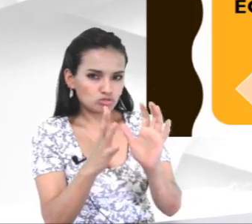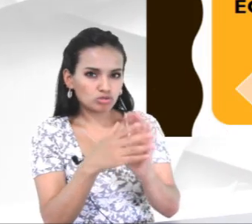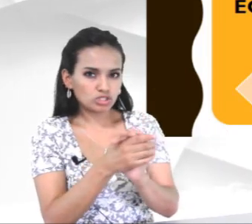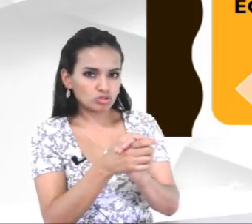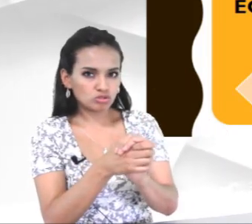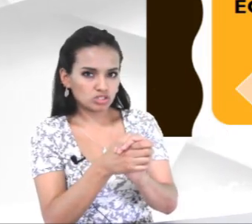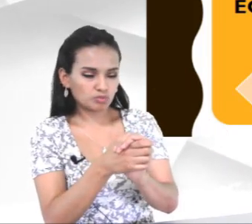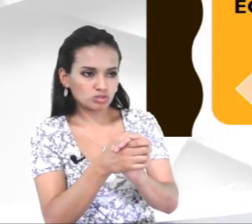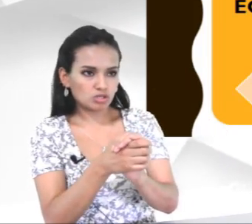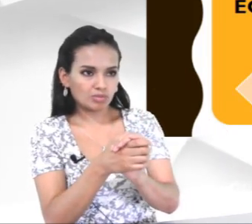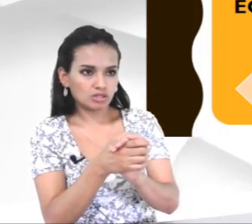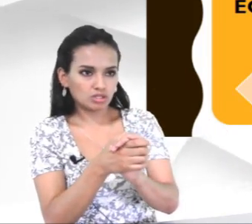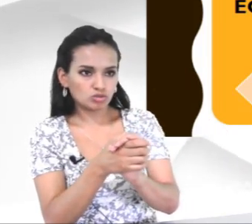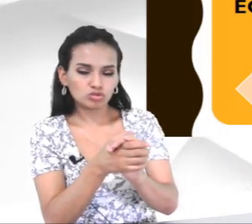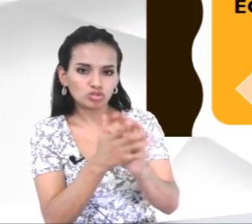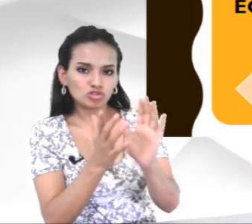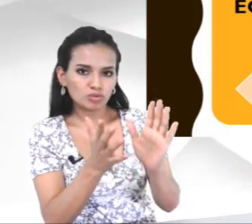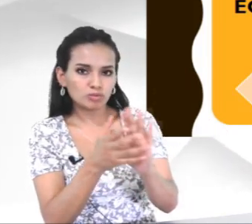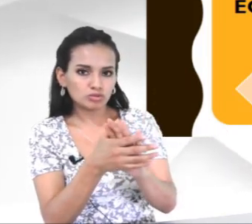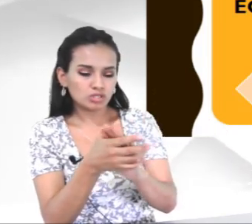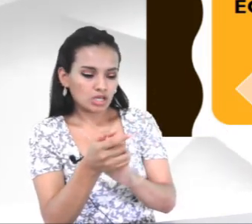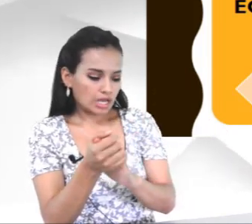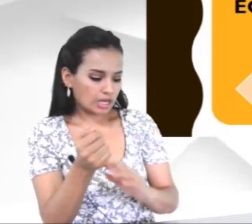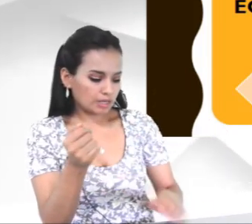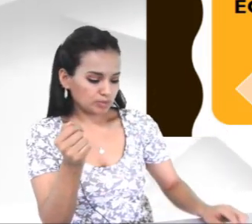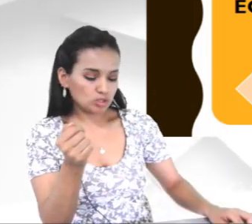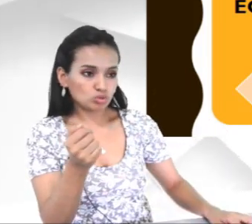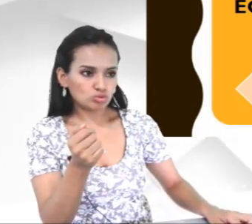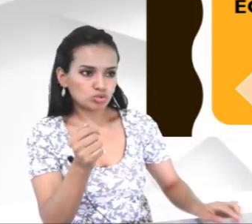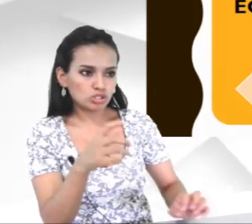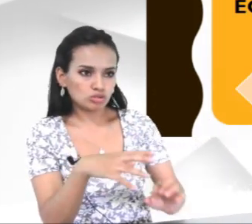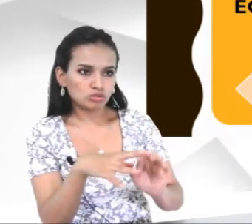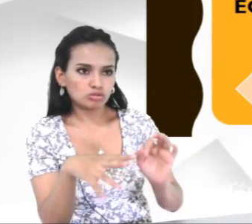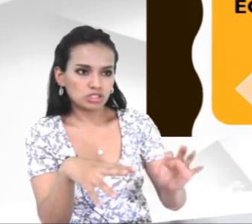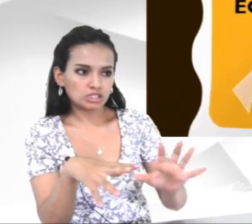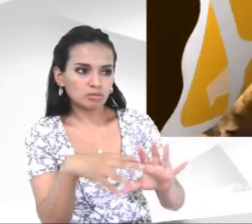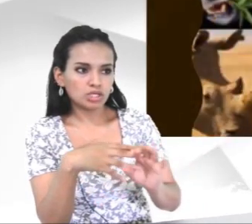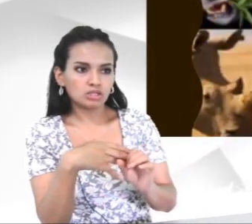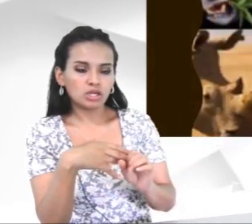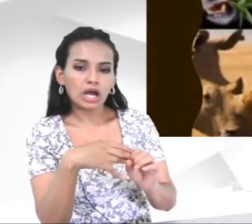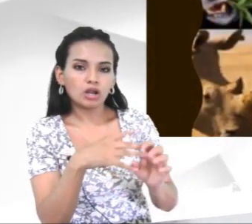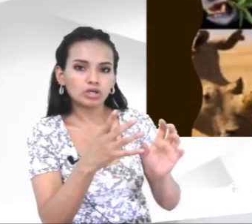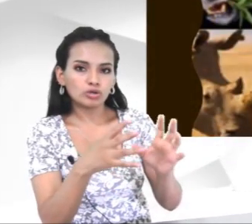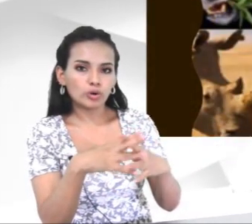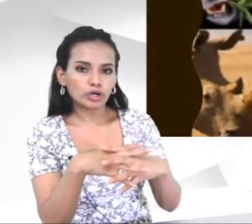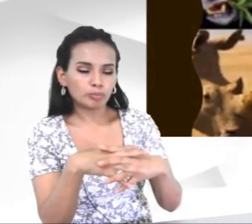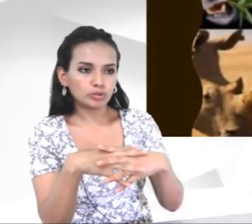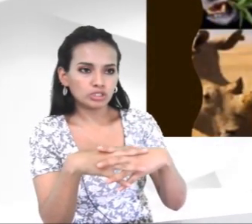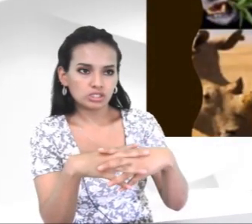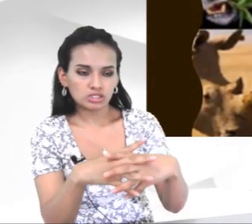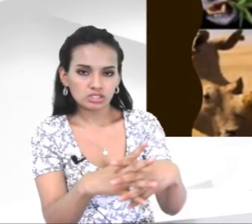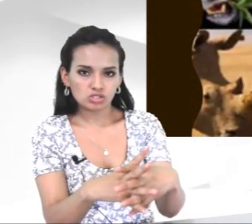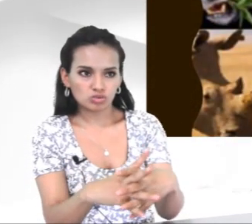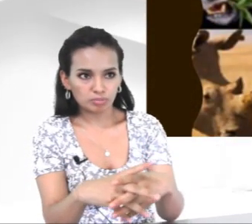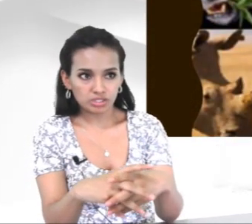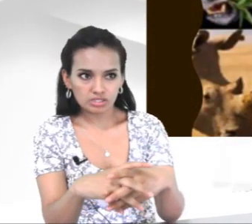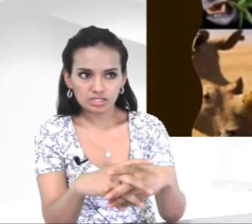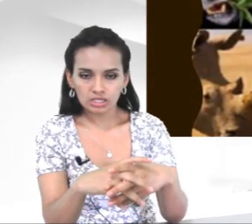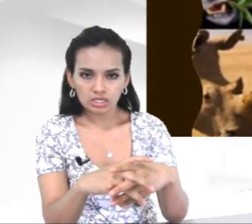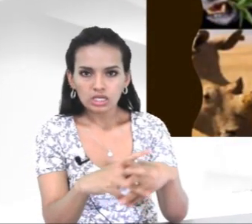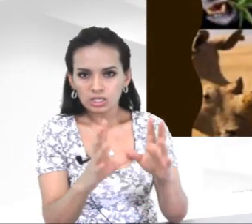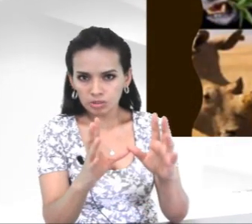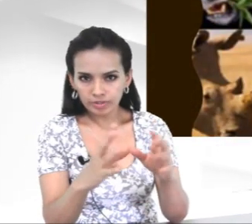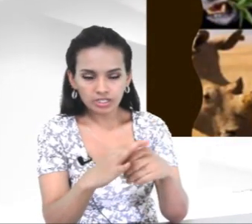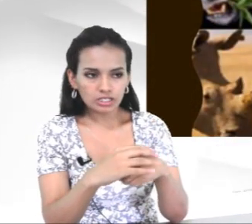entonces con estos conceptos en mente nosotros vamos a introducirnos directamente a lo que nos corresponde en esta sesión de aprendizaje